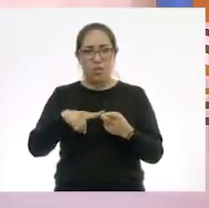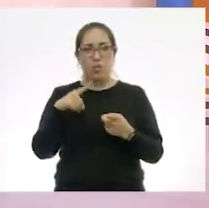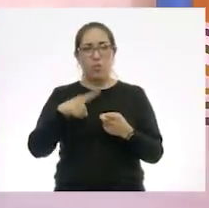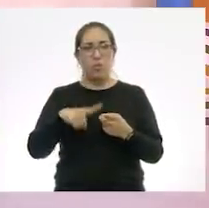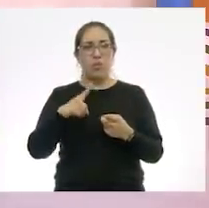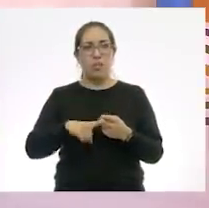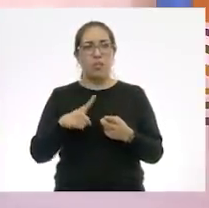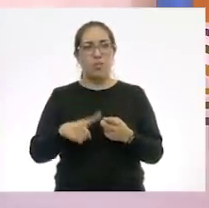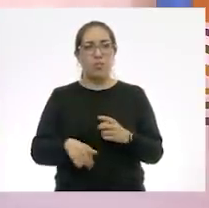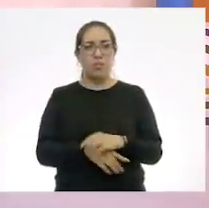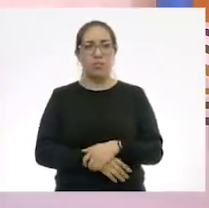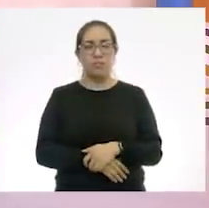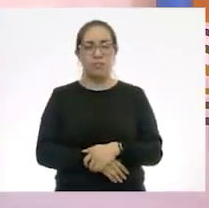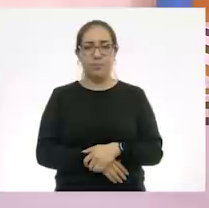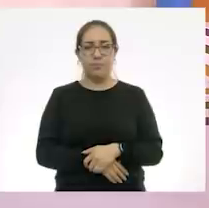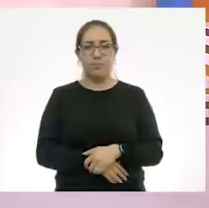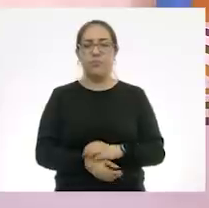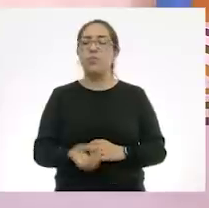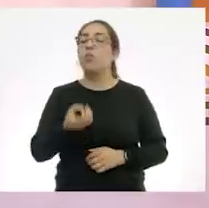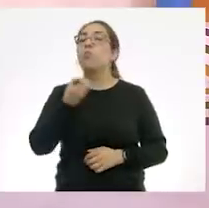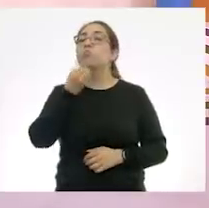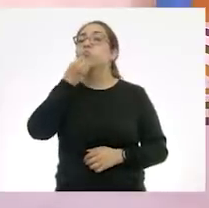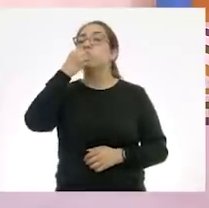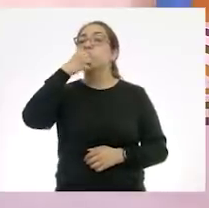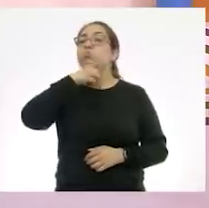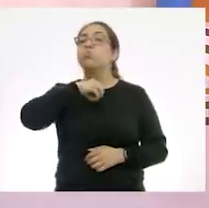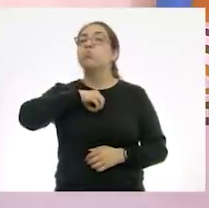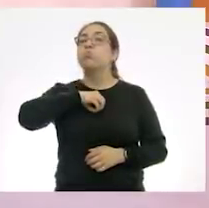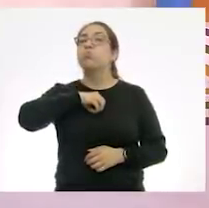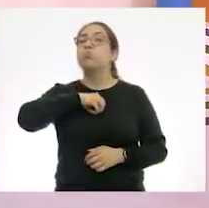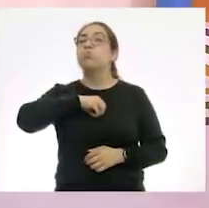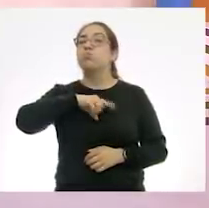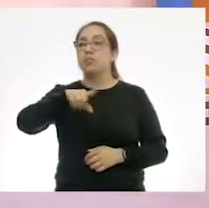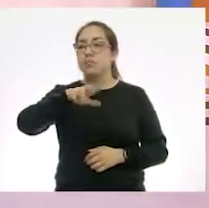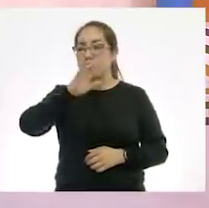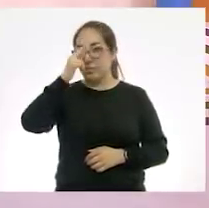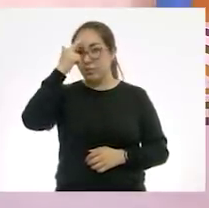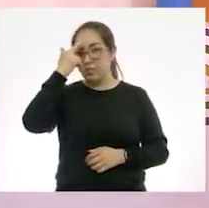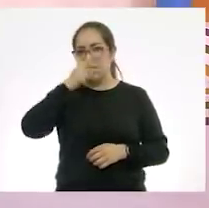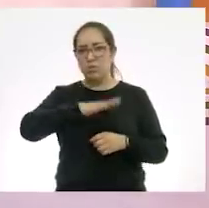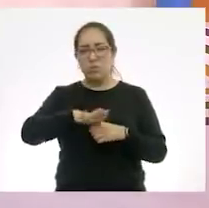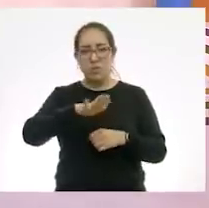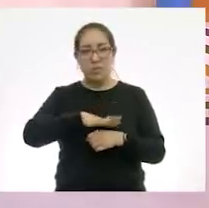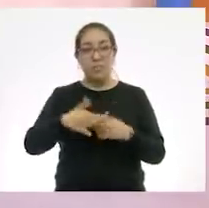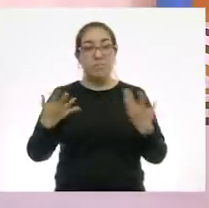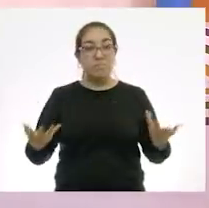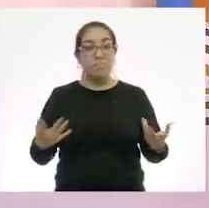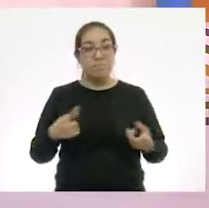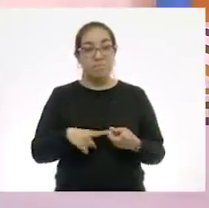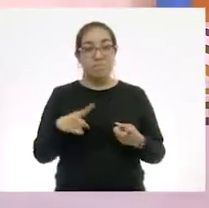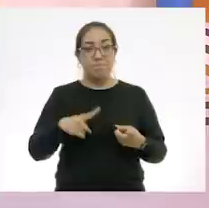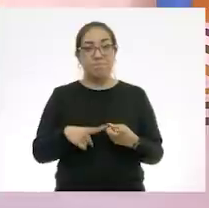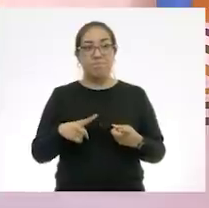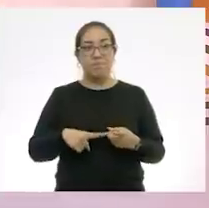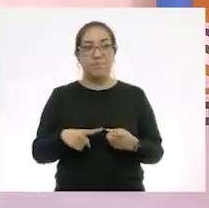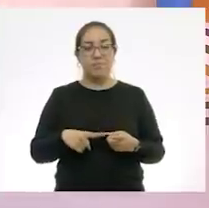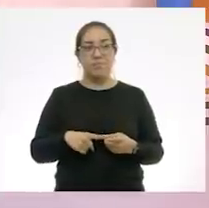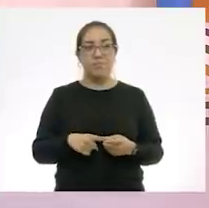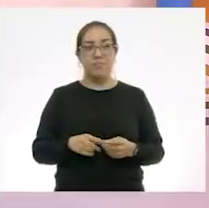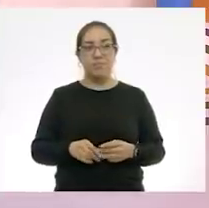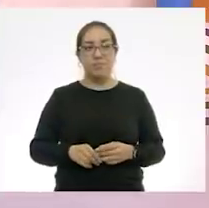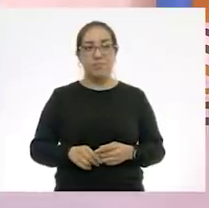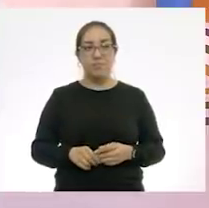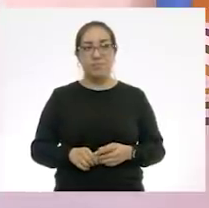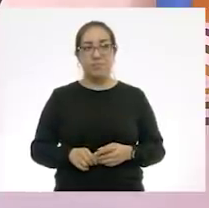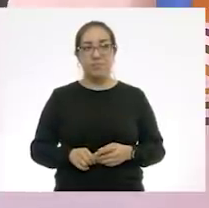pasaba? Después del el esófago... ¿Te acuerdas de ese viaje donde te hiciste chiquito? Sí, claro, yo lo recuerdo muy bien. Ah,